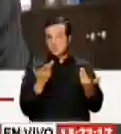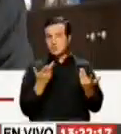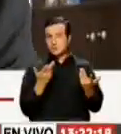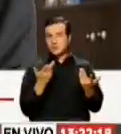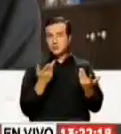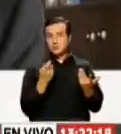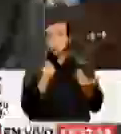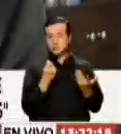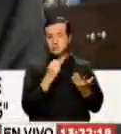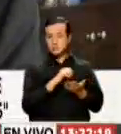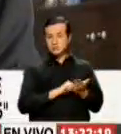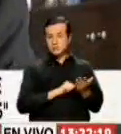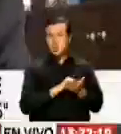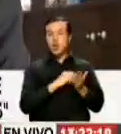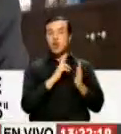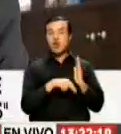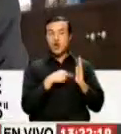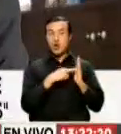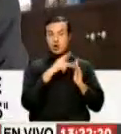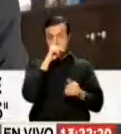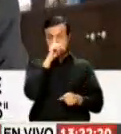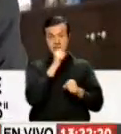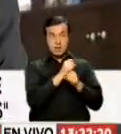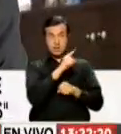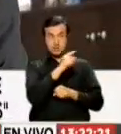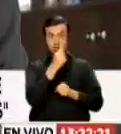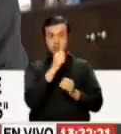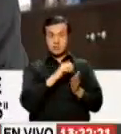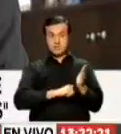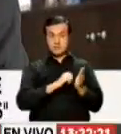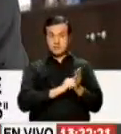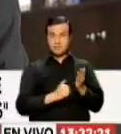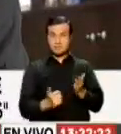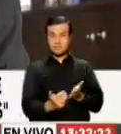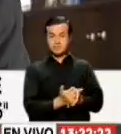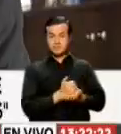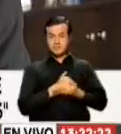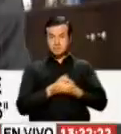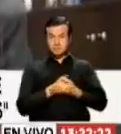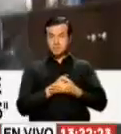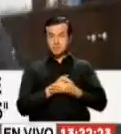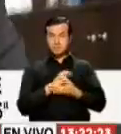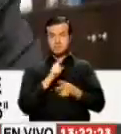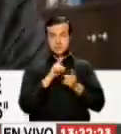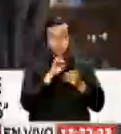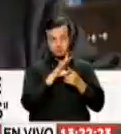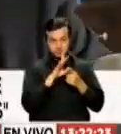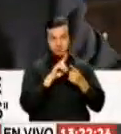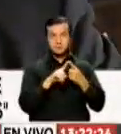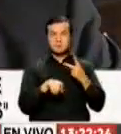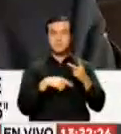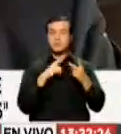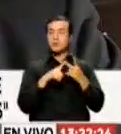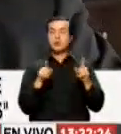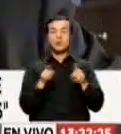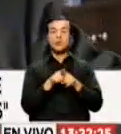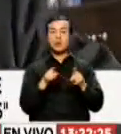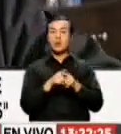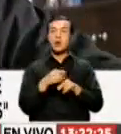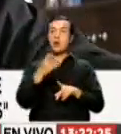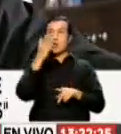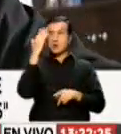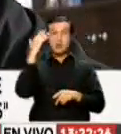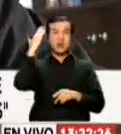vía descuento del rol de la superintendencia de compañías, de los funcionarios. Lo mismo ocurrió con el